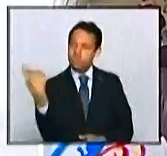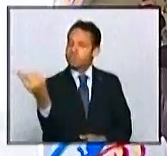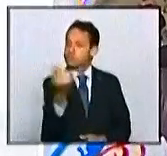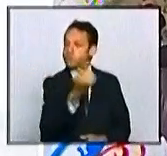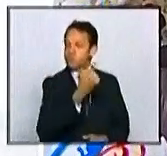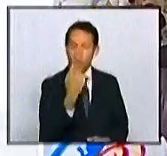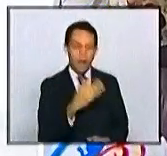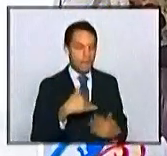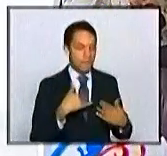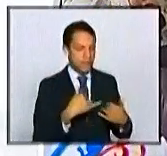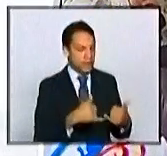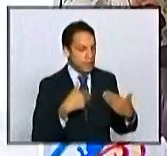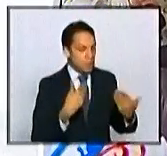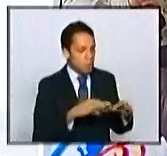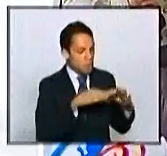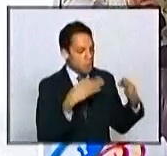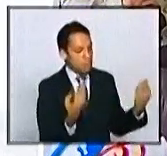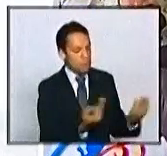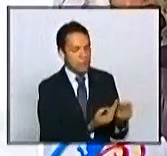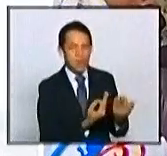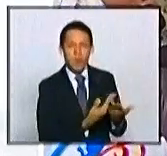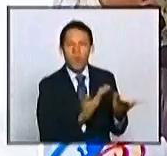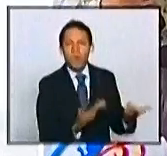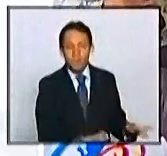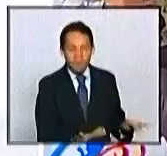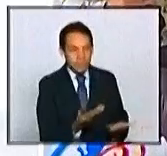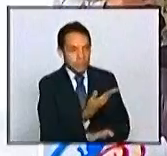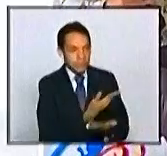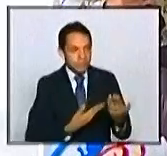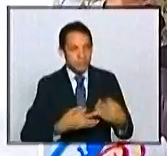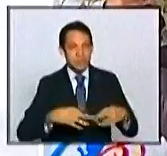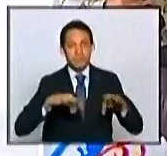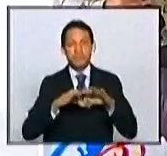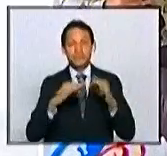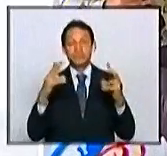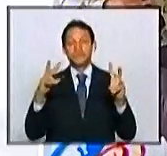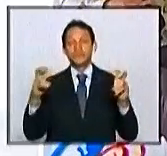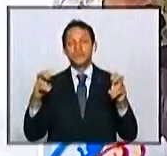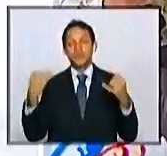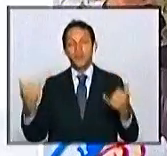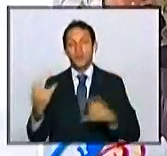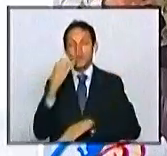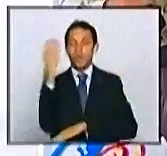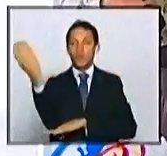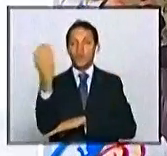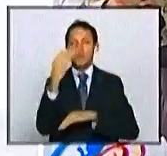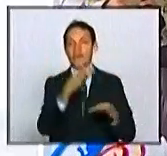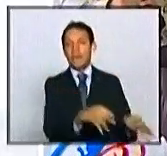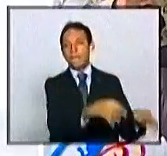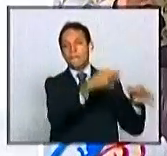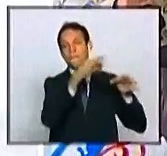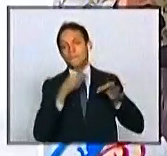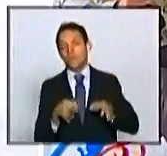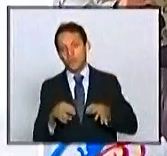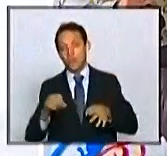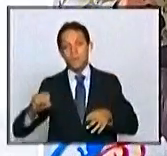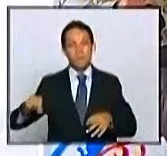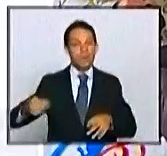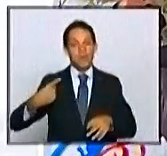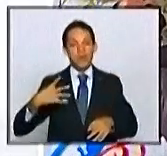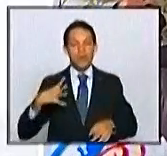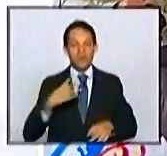su entorno familiar y en su entorno laboral. Entonces, en Colombia tenemos que empezar a trabajar en ello. Nosotros somos pioneros en el